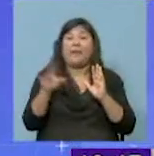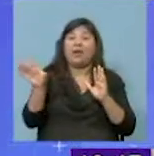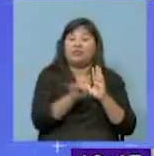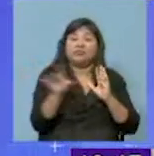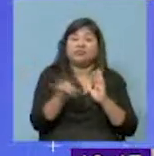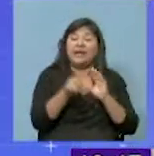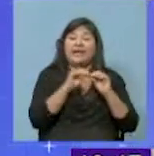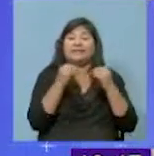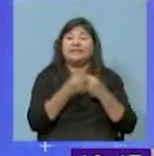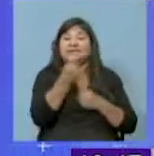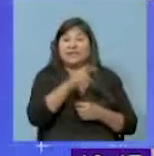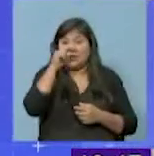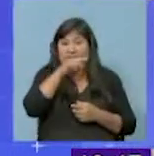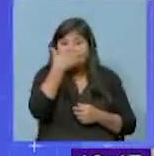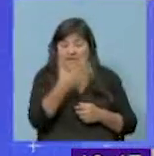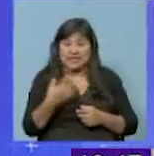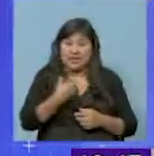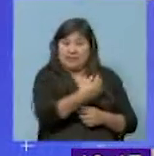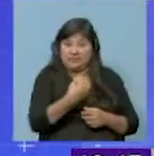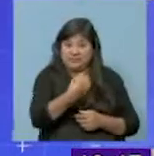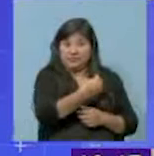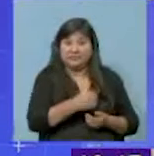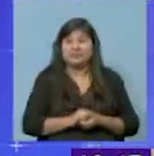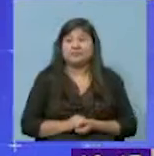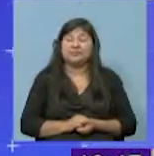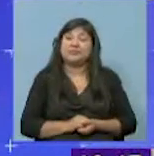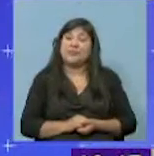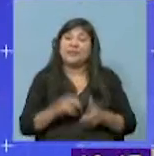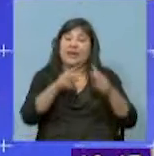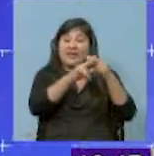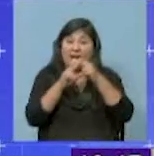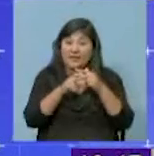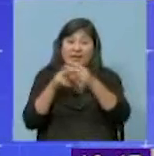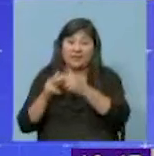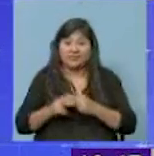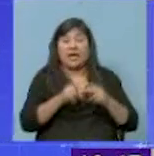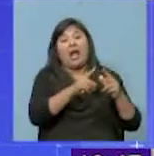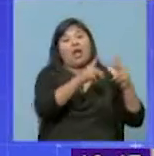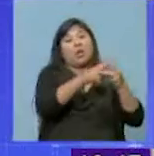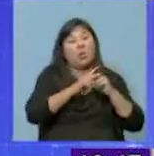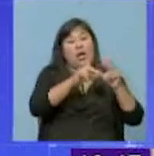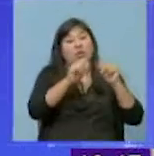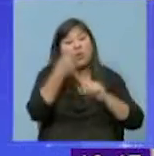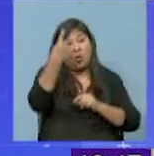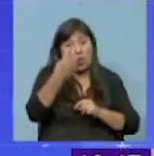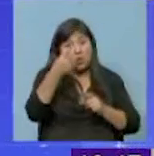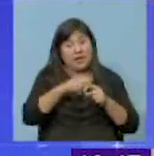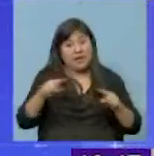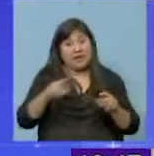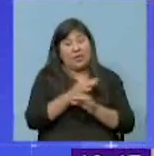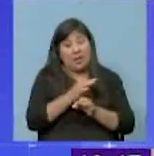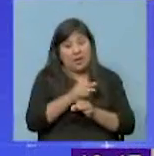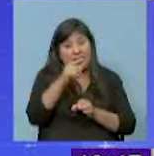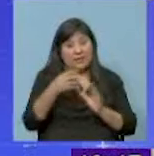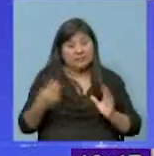es de 175 alumnos. Las técnicas, la escuela número 1, Escolástico Segada, mantiene la